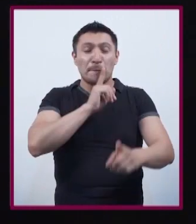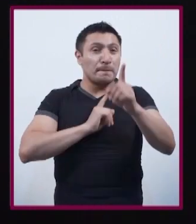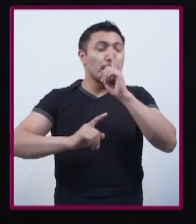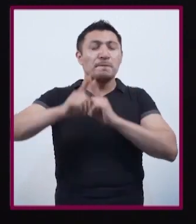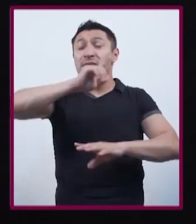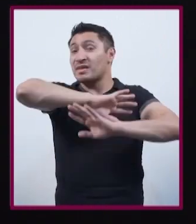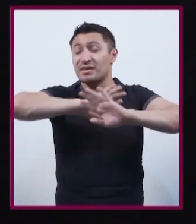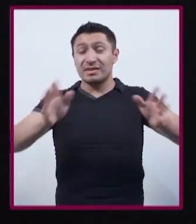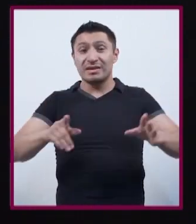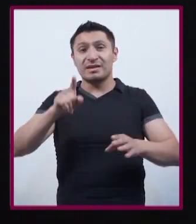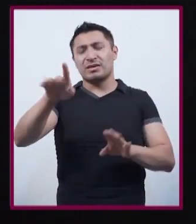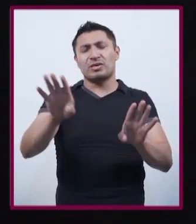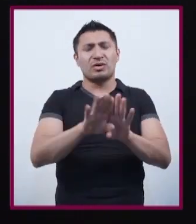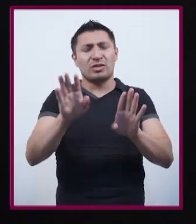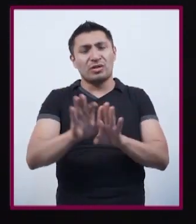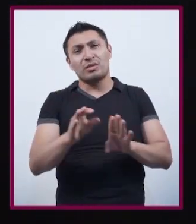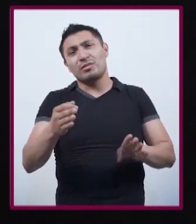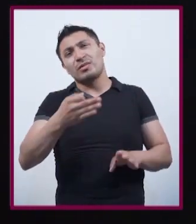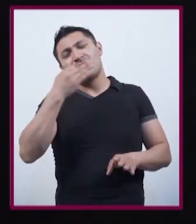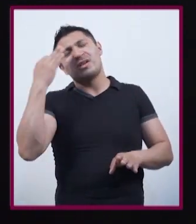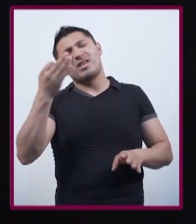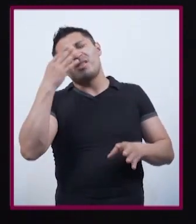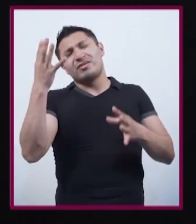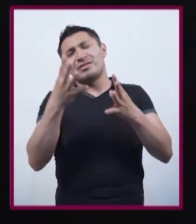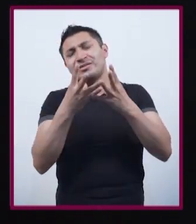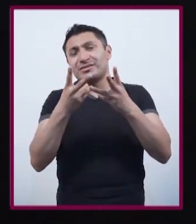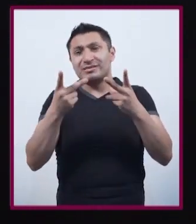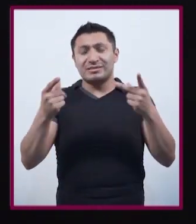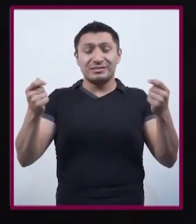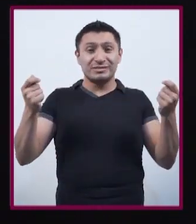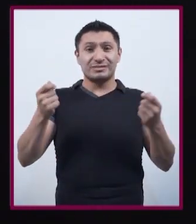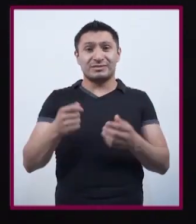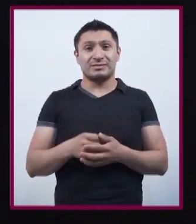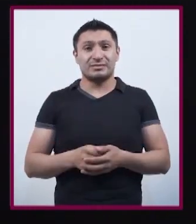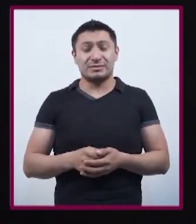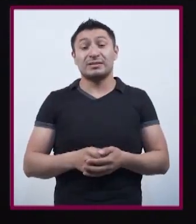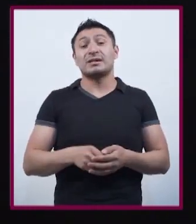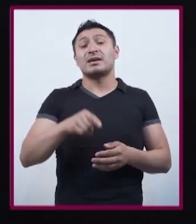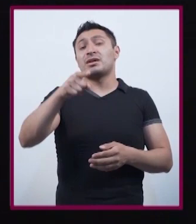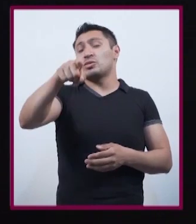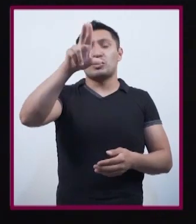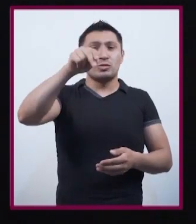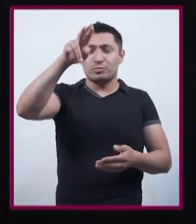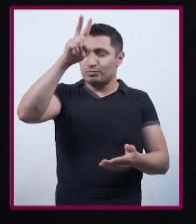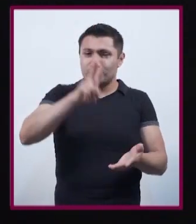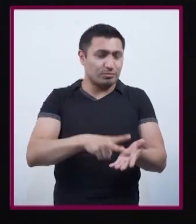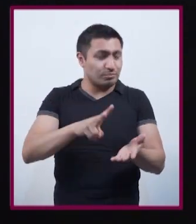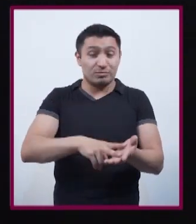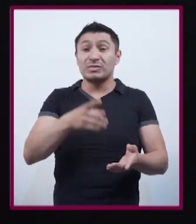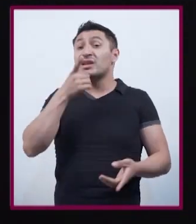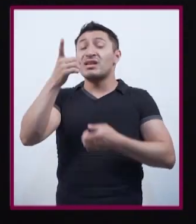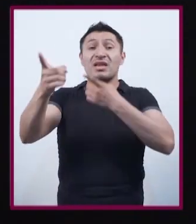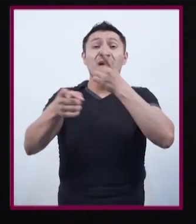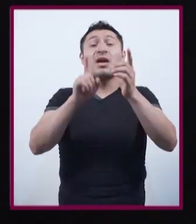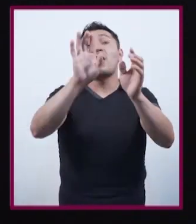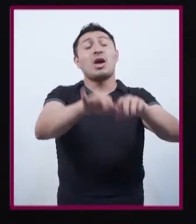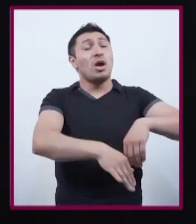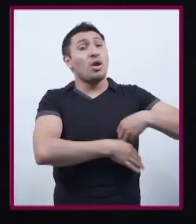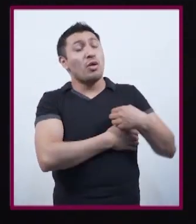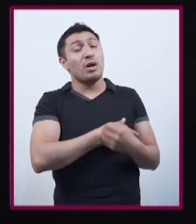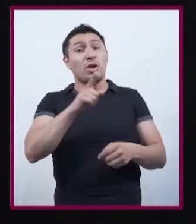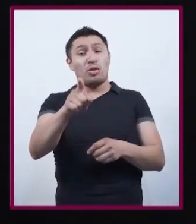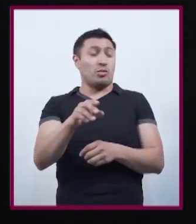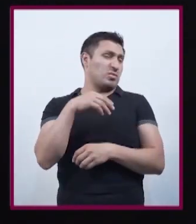Gasta trazas de dueño, no le ablandan excusas. Rasga vasos de flor y hende el hondo